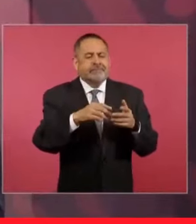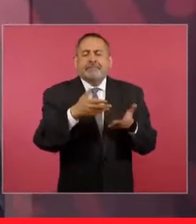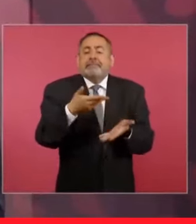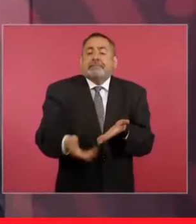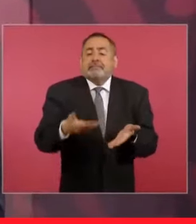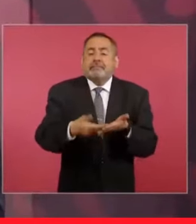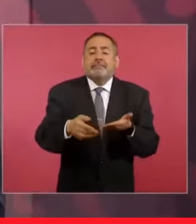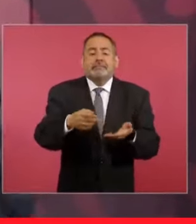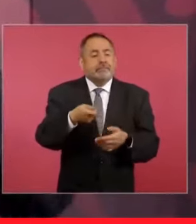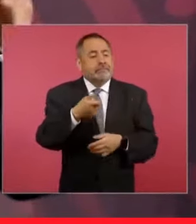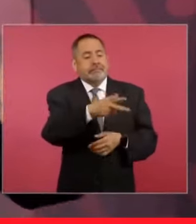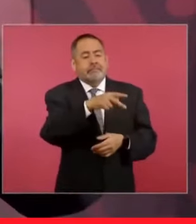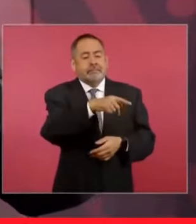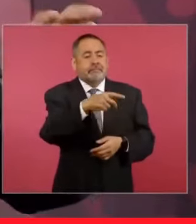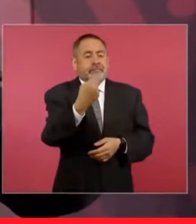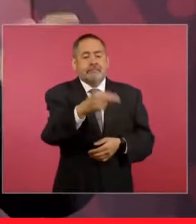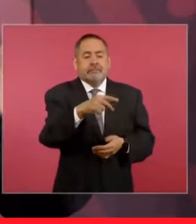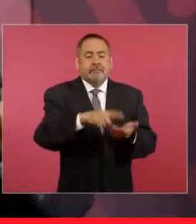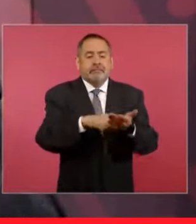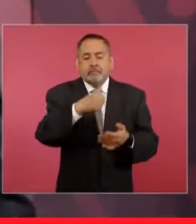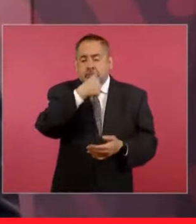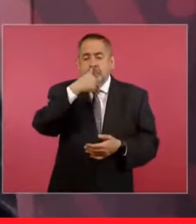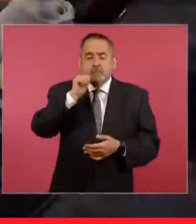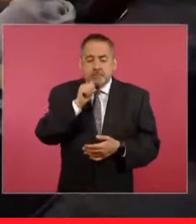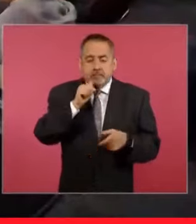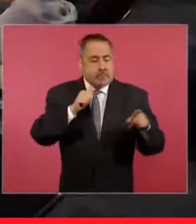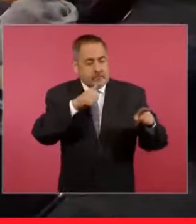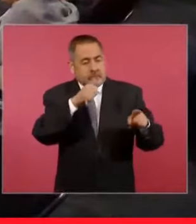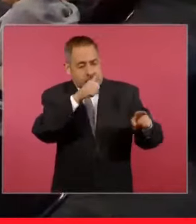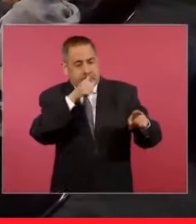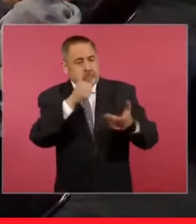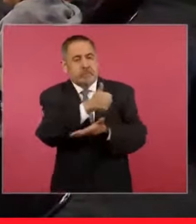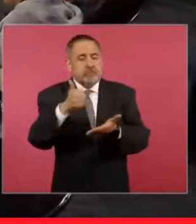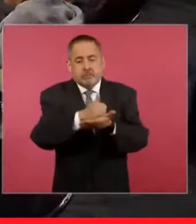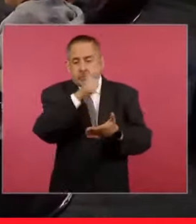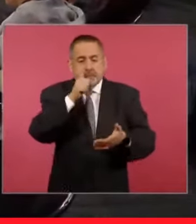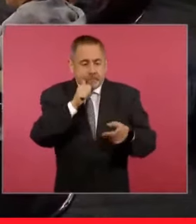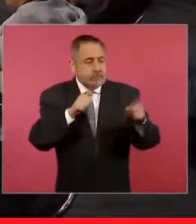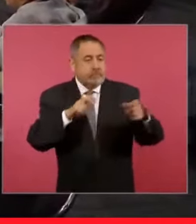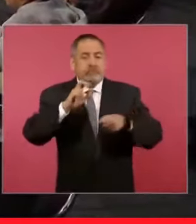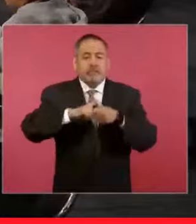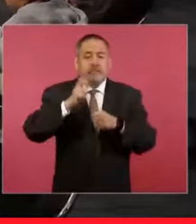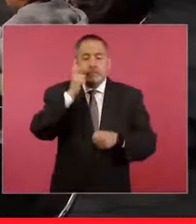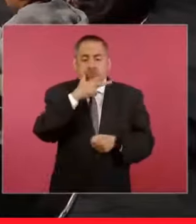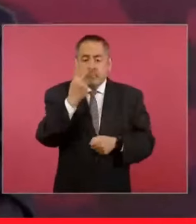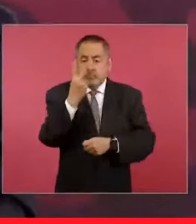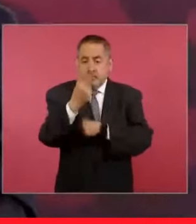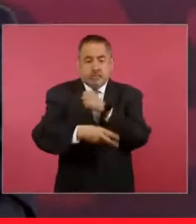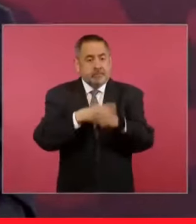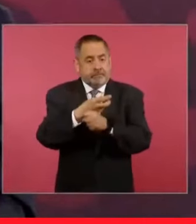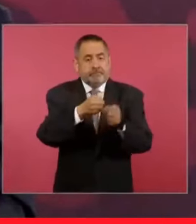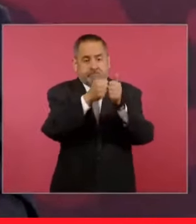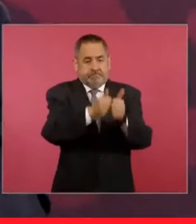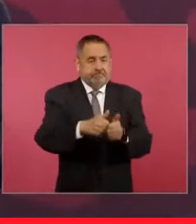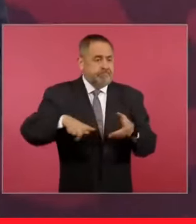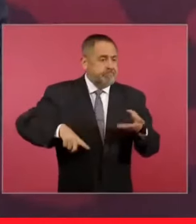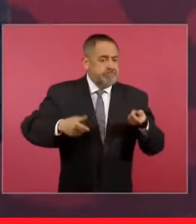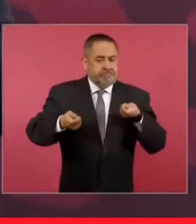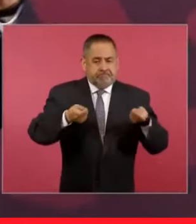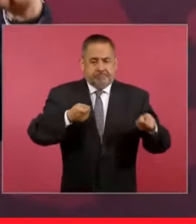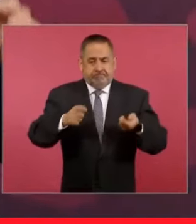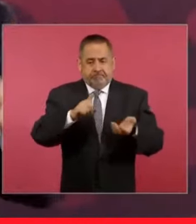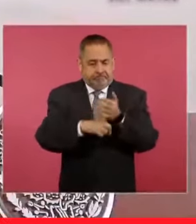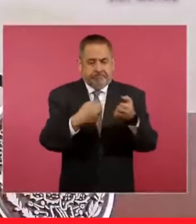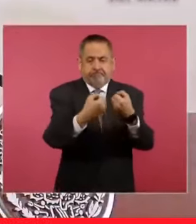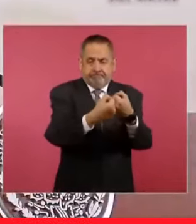Juárez allí instaló su gobierno estuvo en el estado de Chihuahua 2 años en la